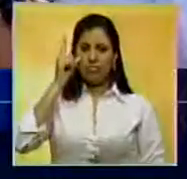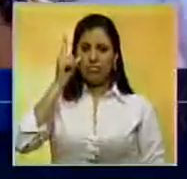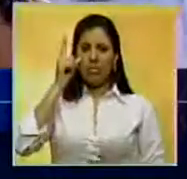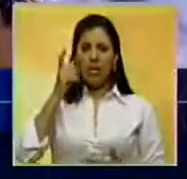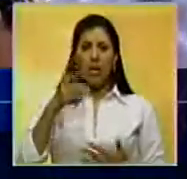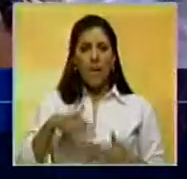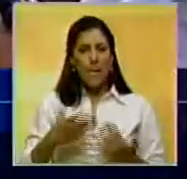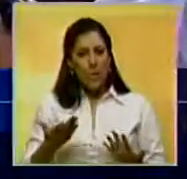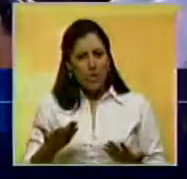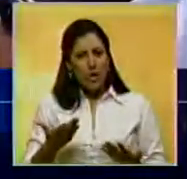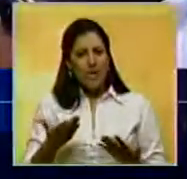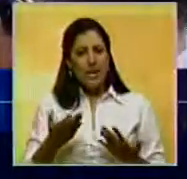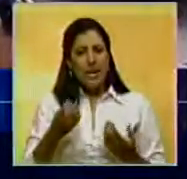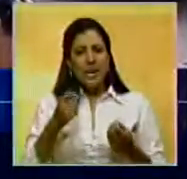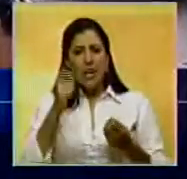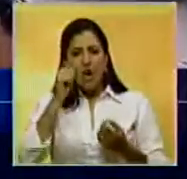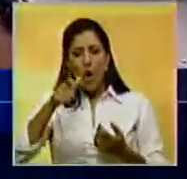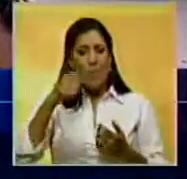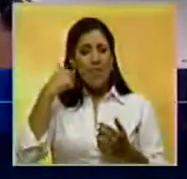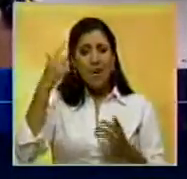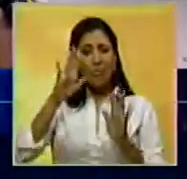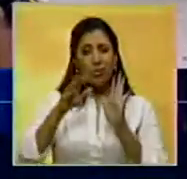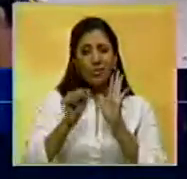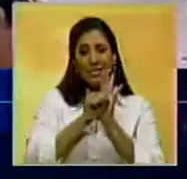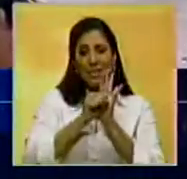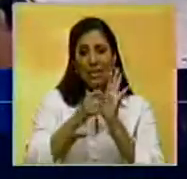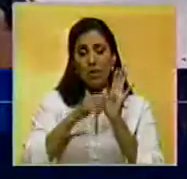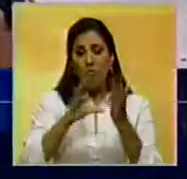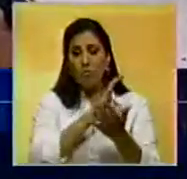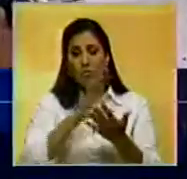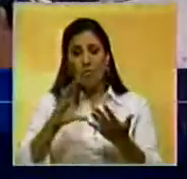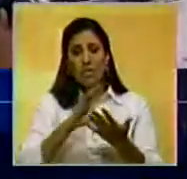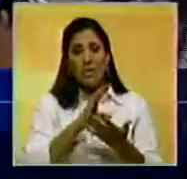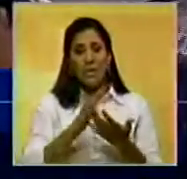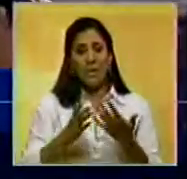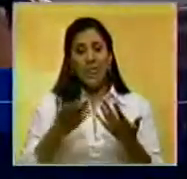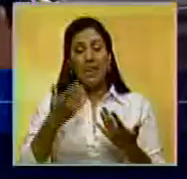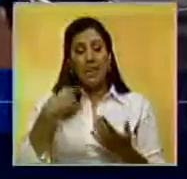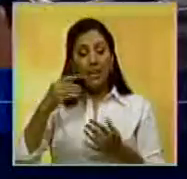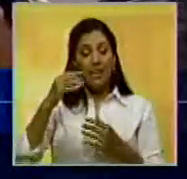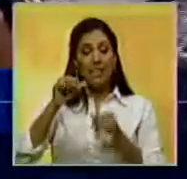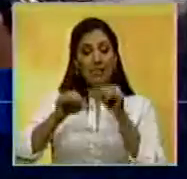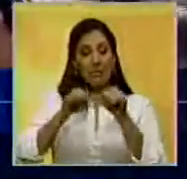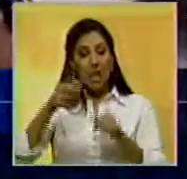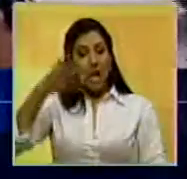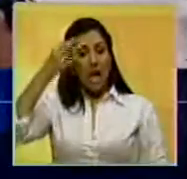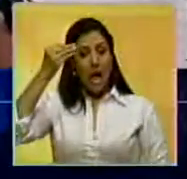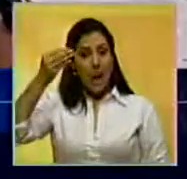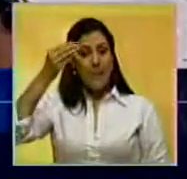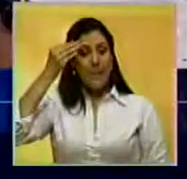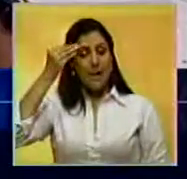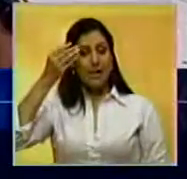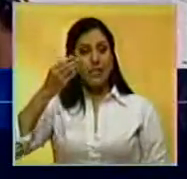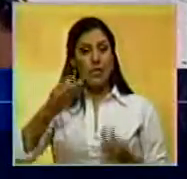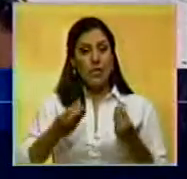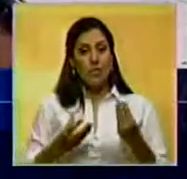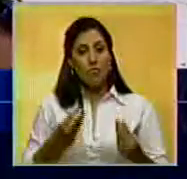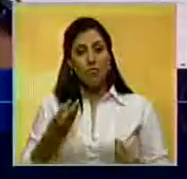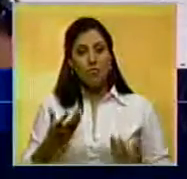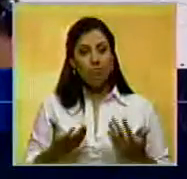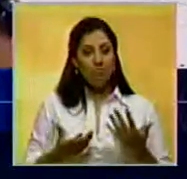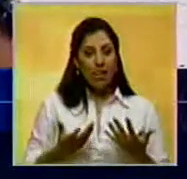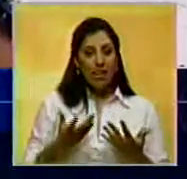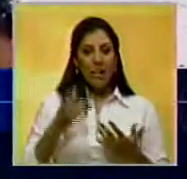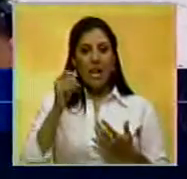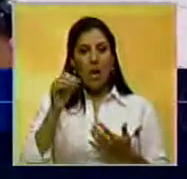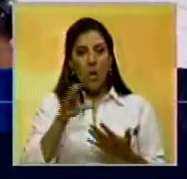por sorpresa, ¿no? Porque es un ícono de la música que ha dejado mucho aprendizaje,